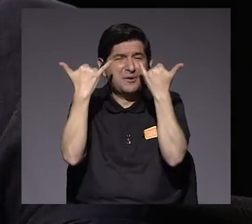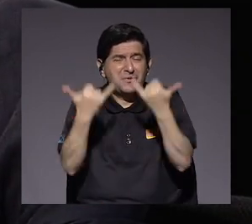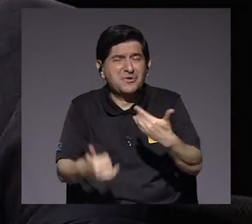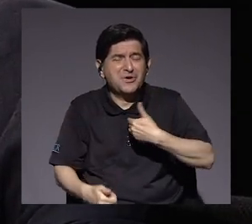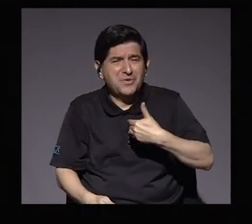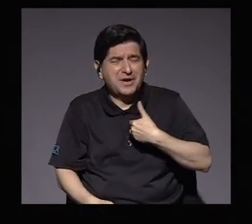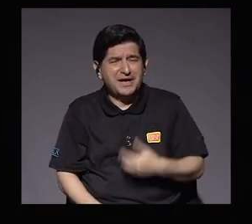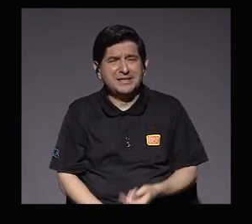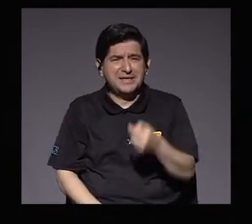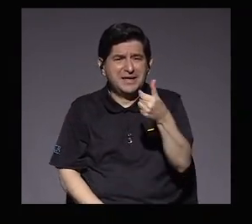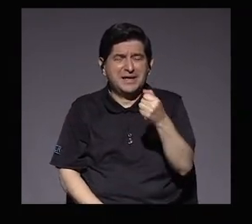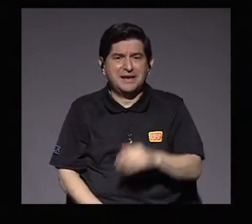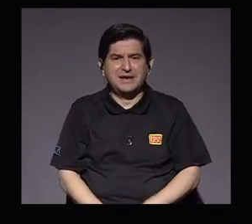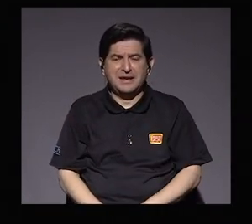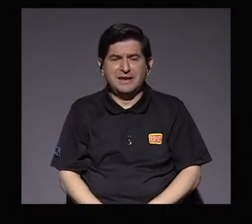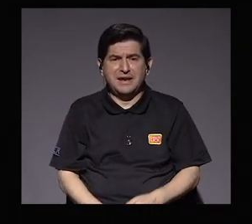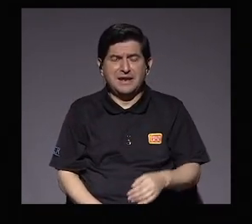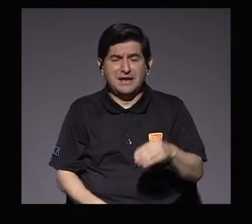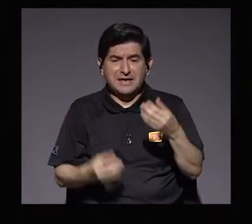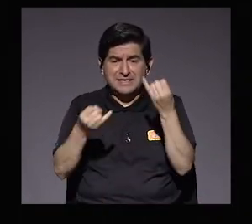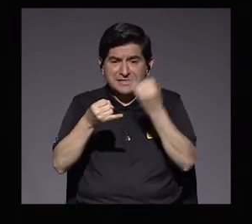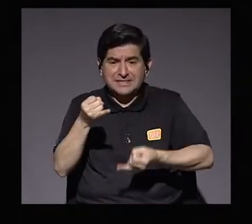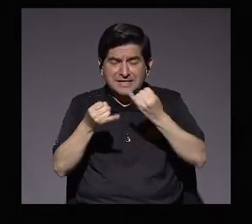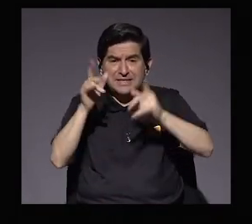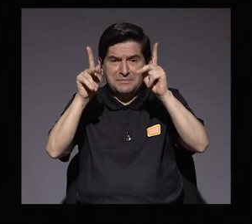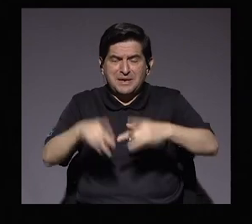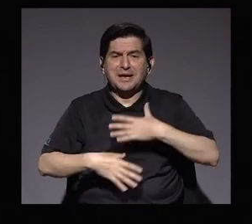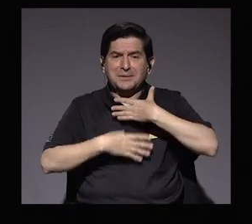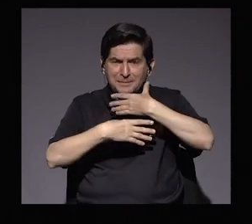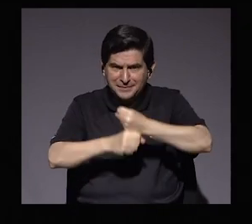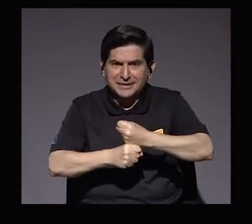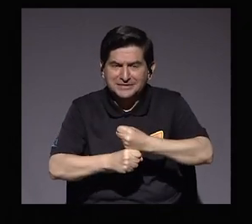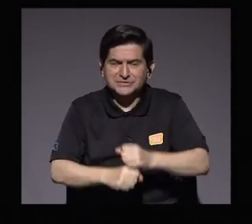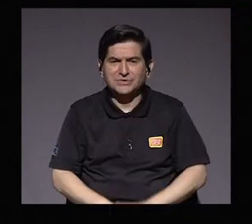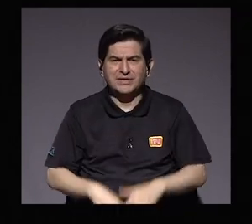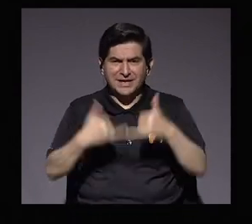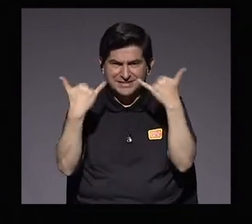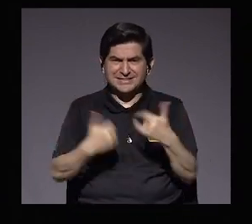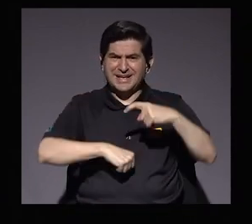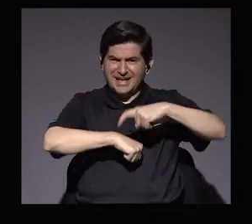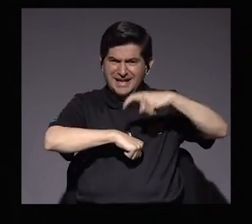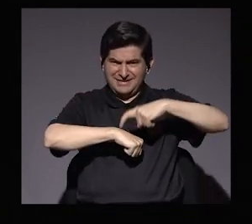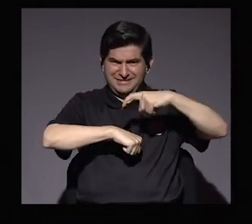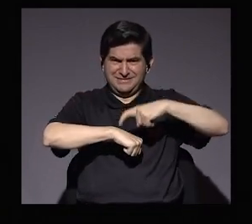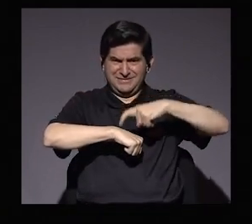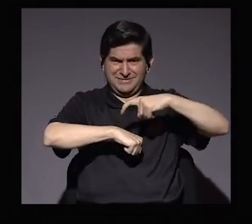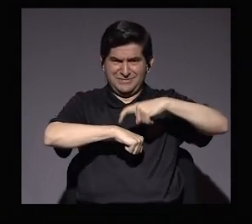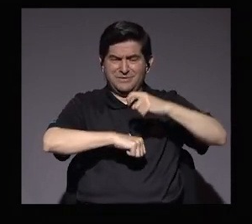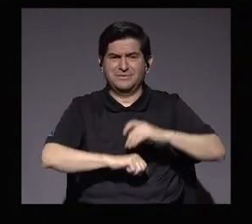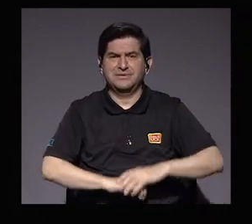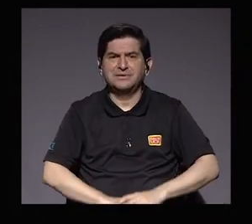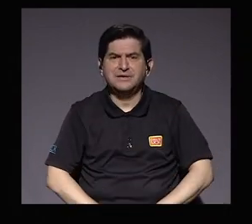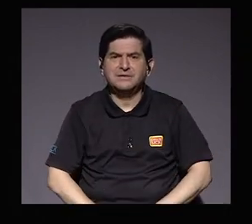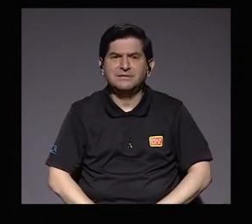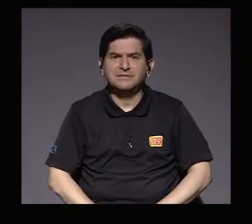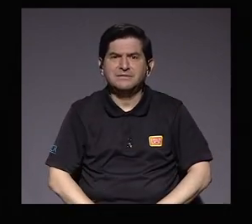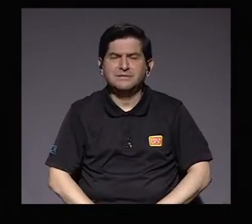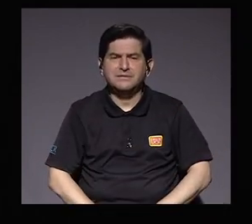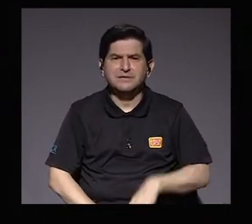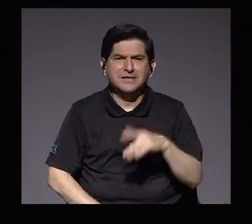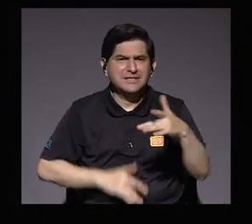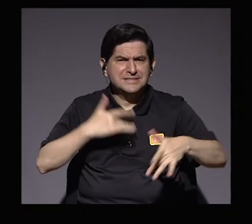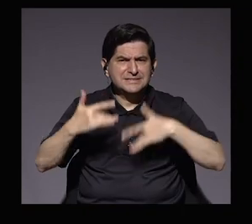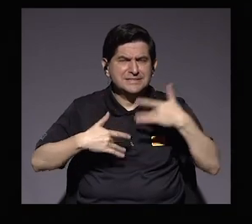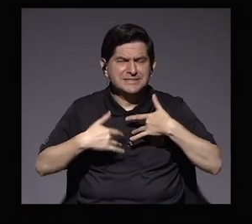precarios. Se le acaba la gente de confianza, don Carlos. Sin duda. En este momento que vive,